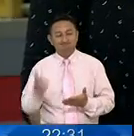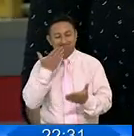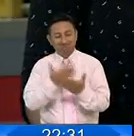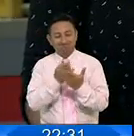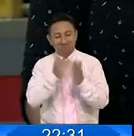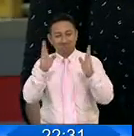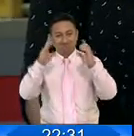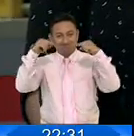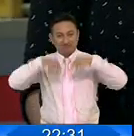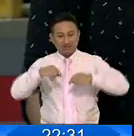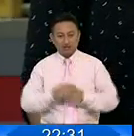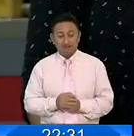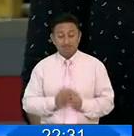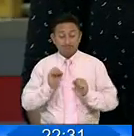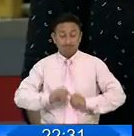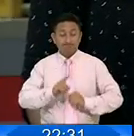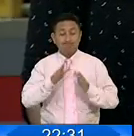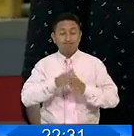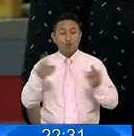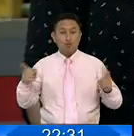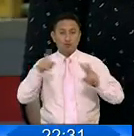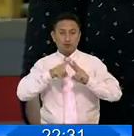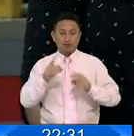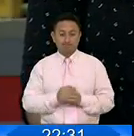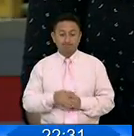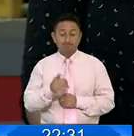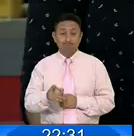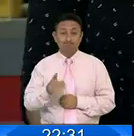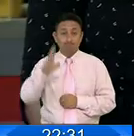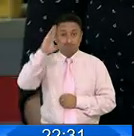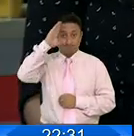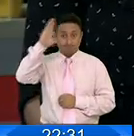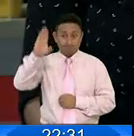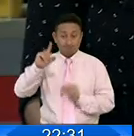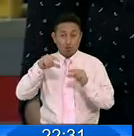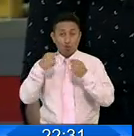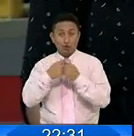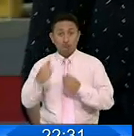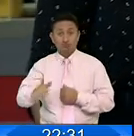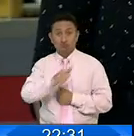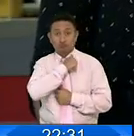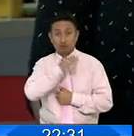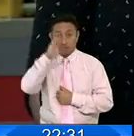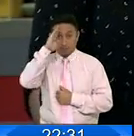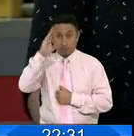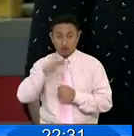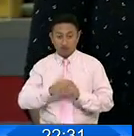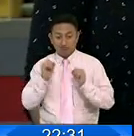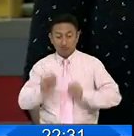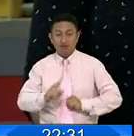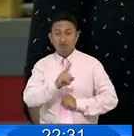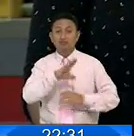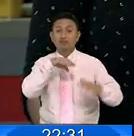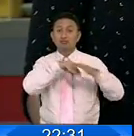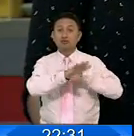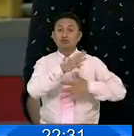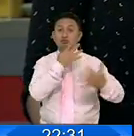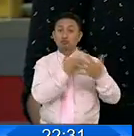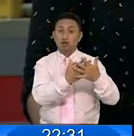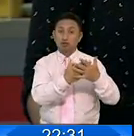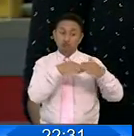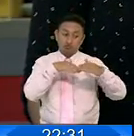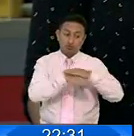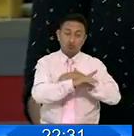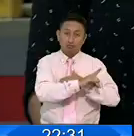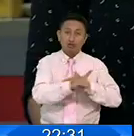Gracias por seguir en nuestra sintonía. Esto es El Comercio TV. Agentes de la unidad antisecuestro de la policía allanaron celdas del centro de